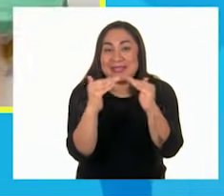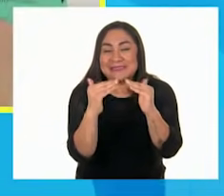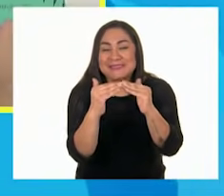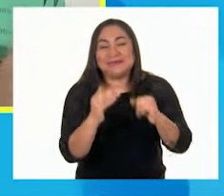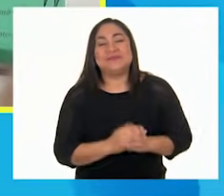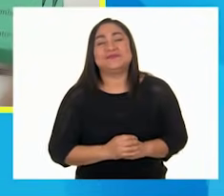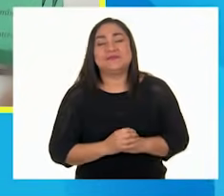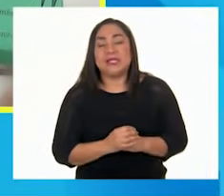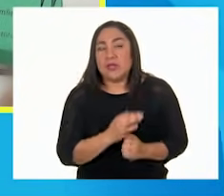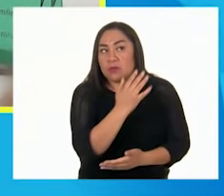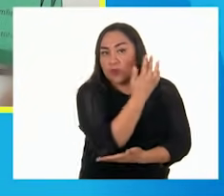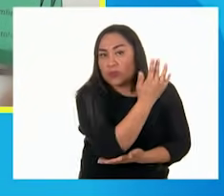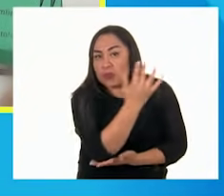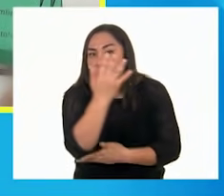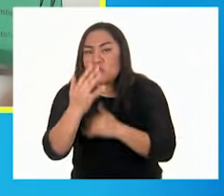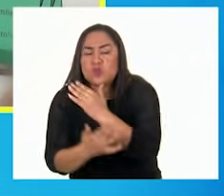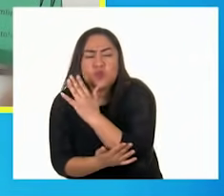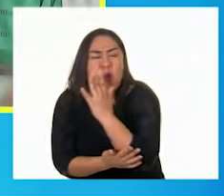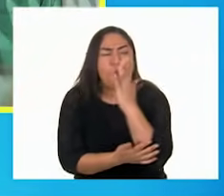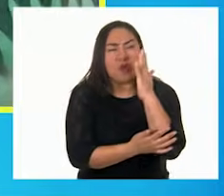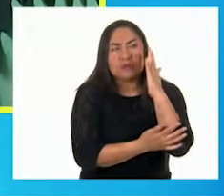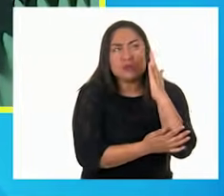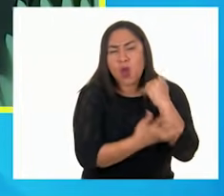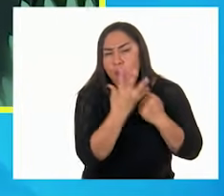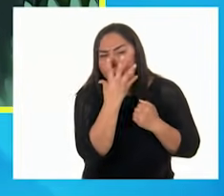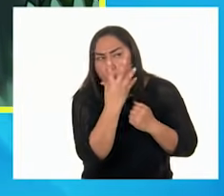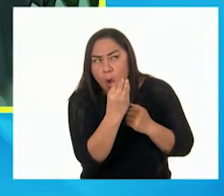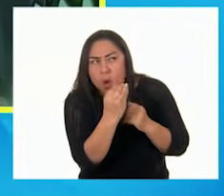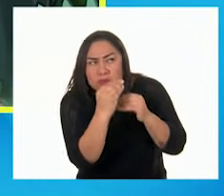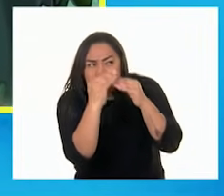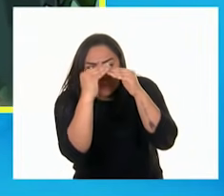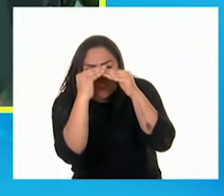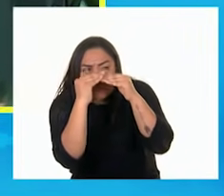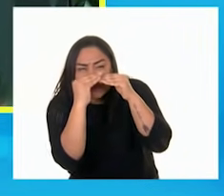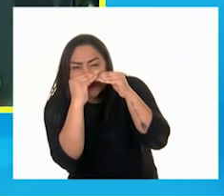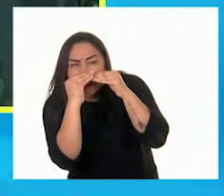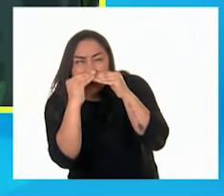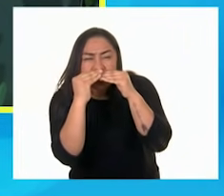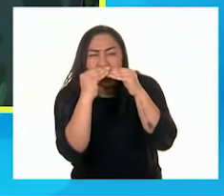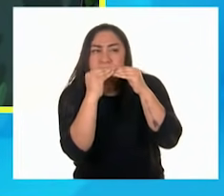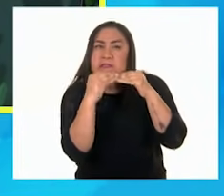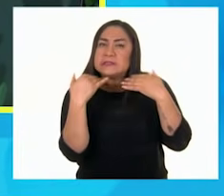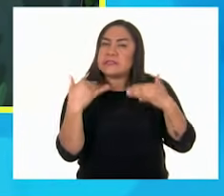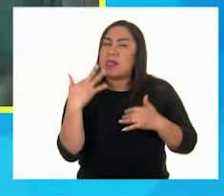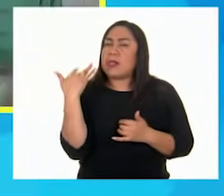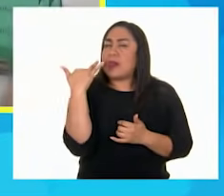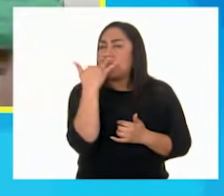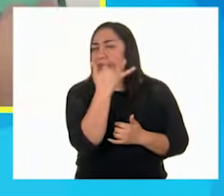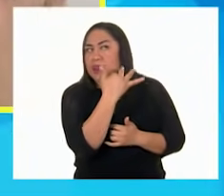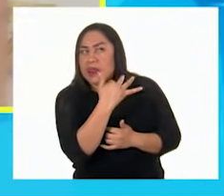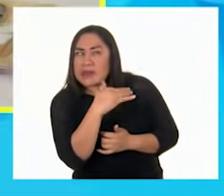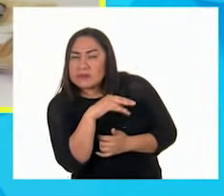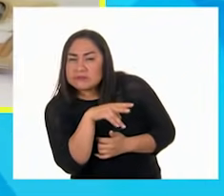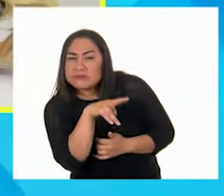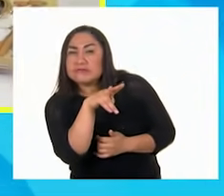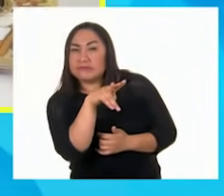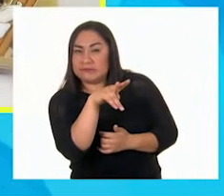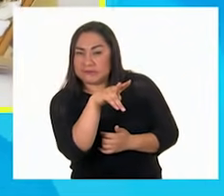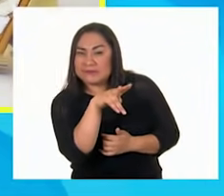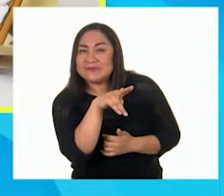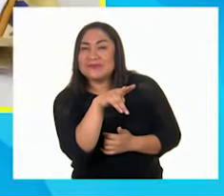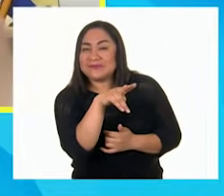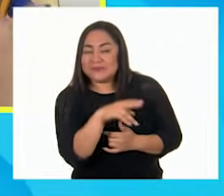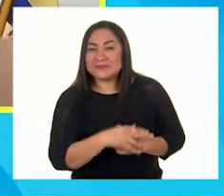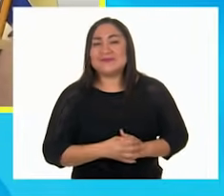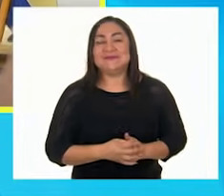En el bosque, un lobo hambriento la vigila sigiloso. ¡Qué manjar tan suculento!